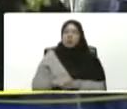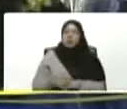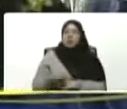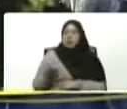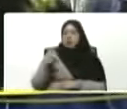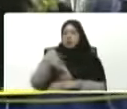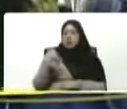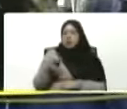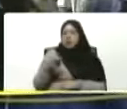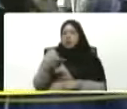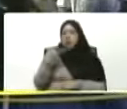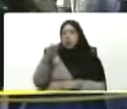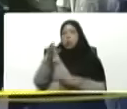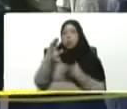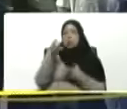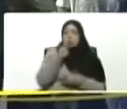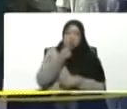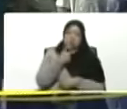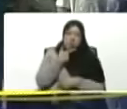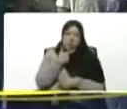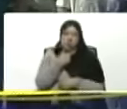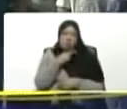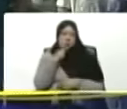pues, refrescante.